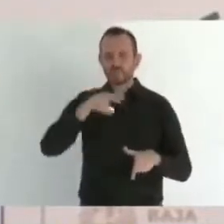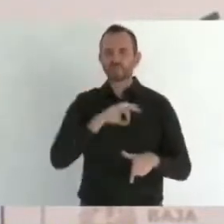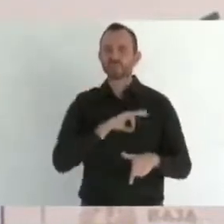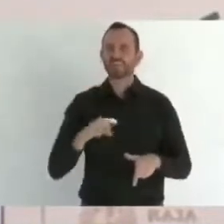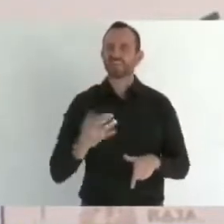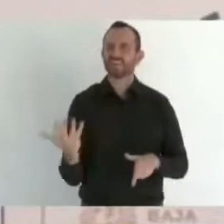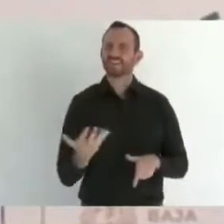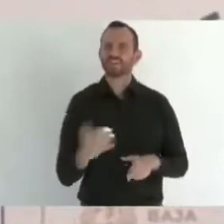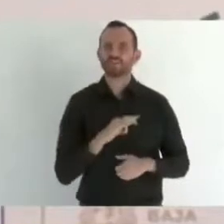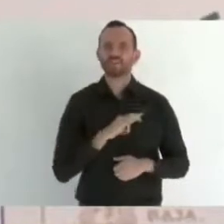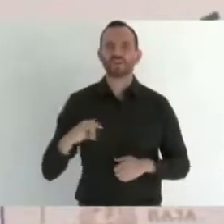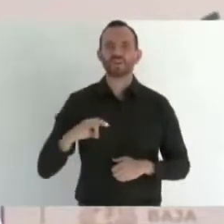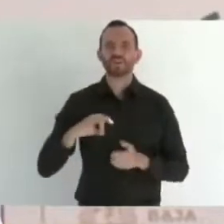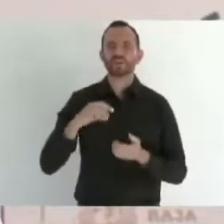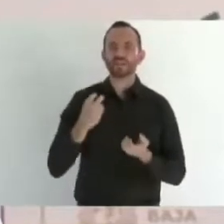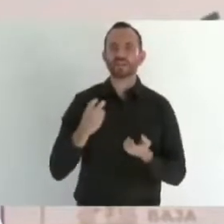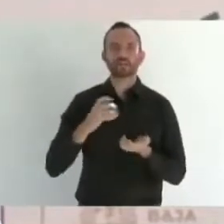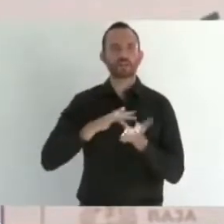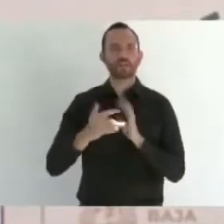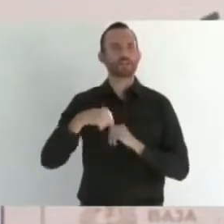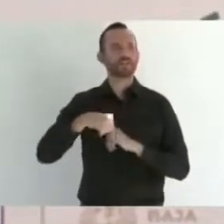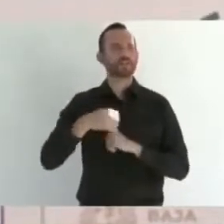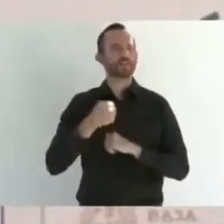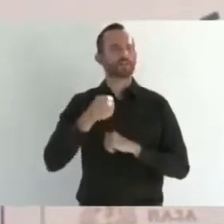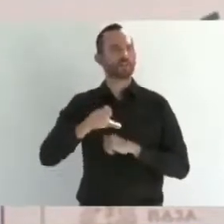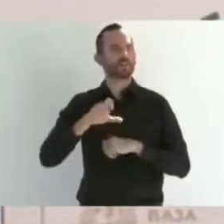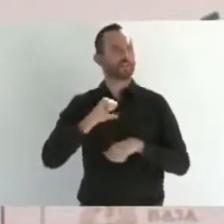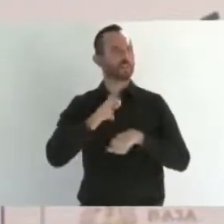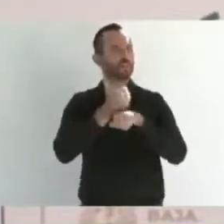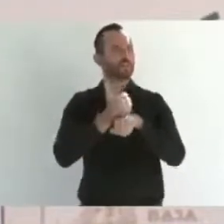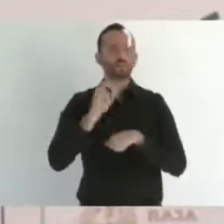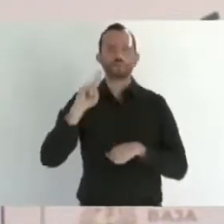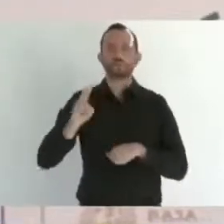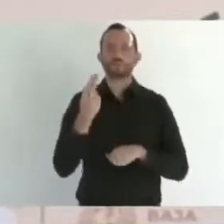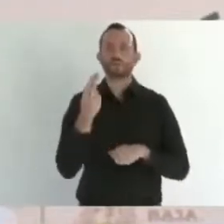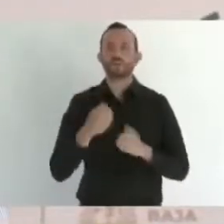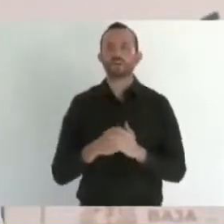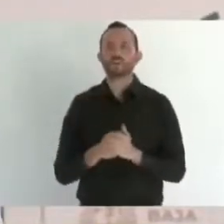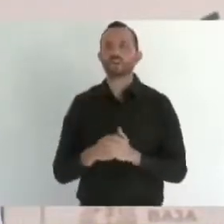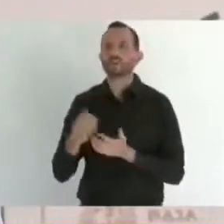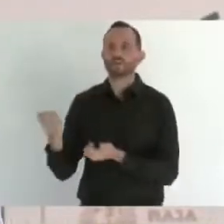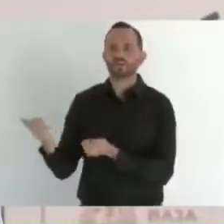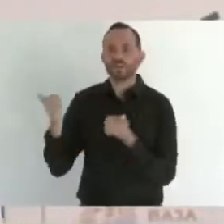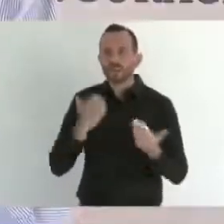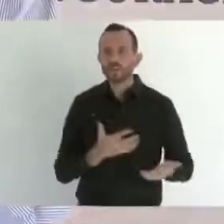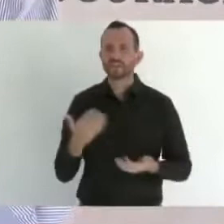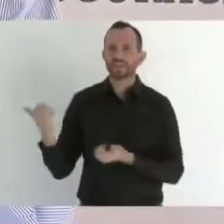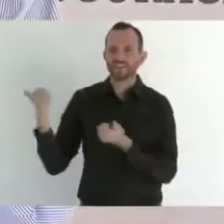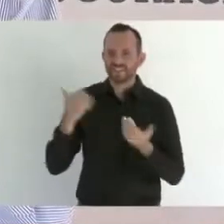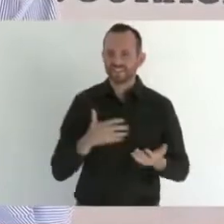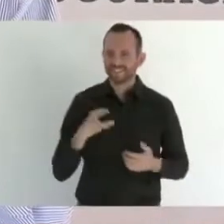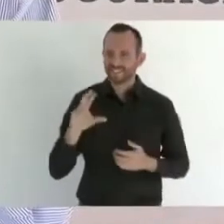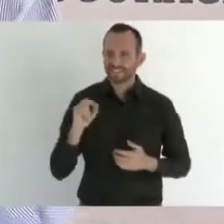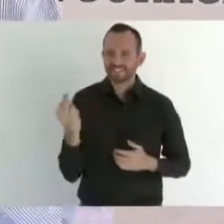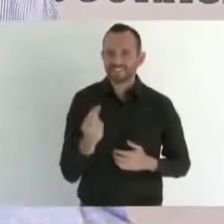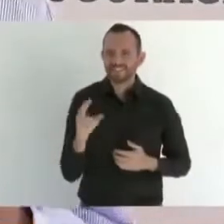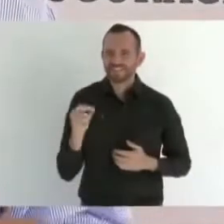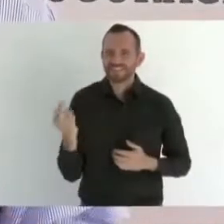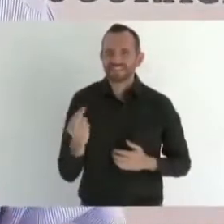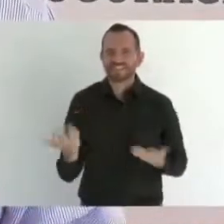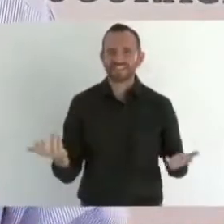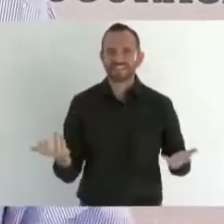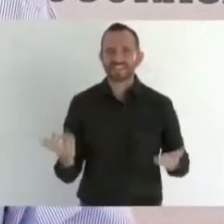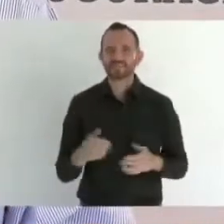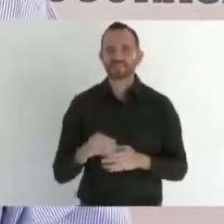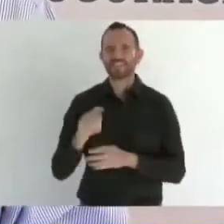esas tilapias que hay distintas y variedades o